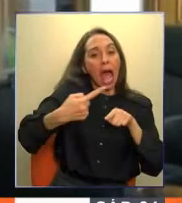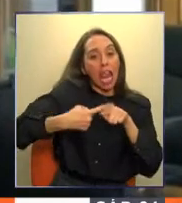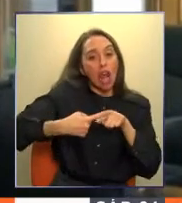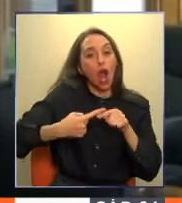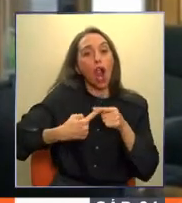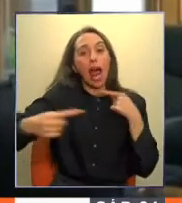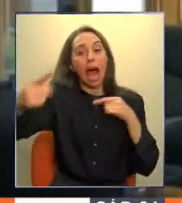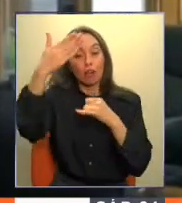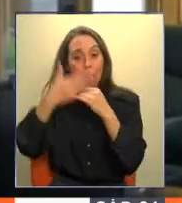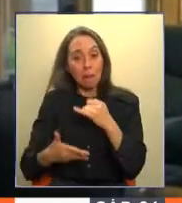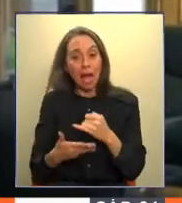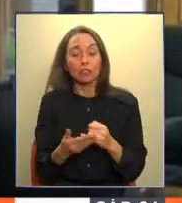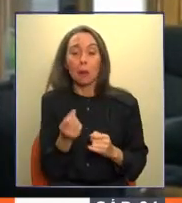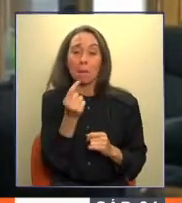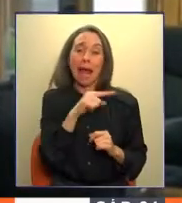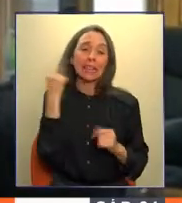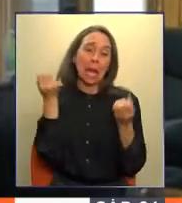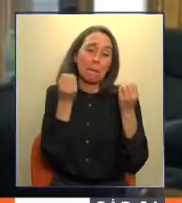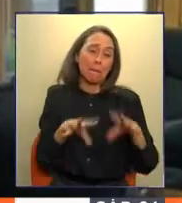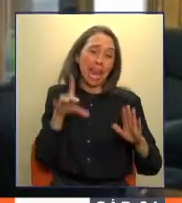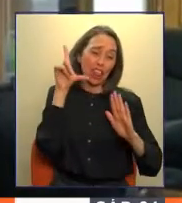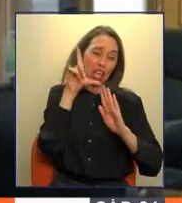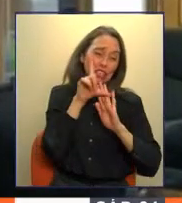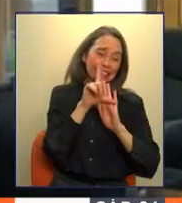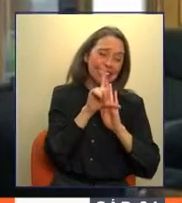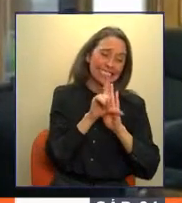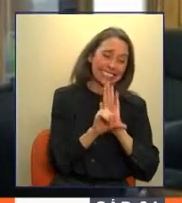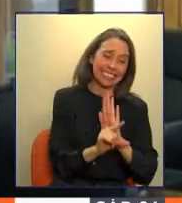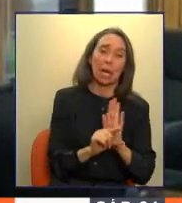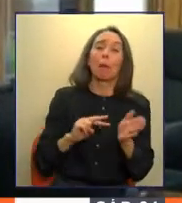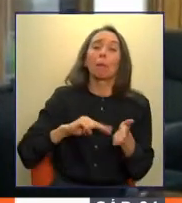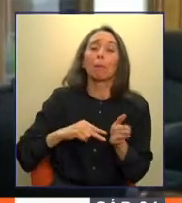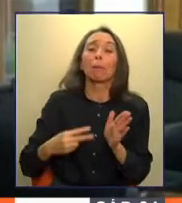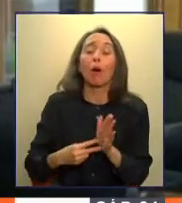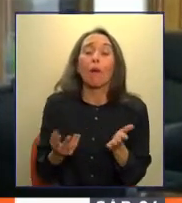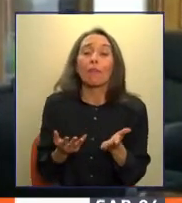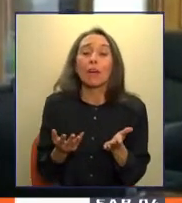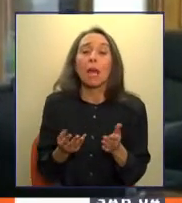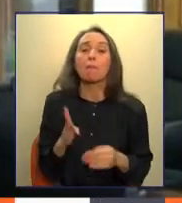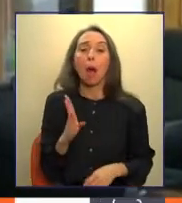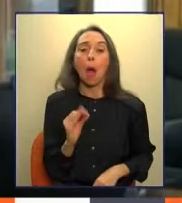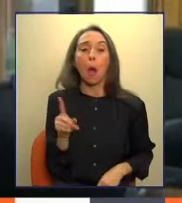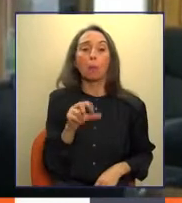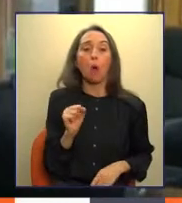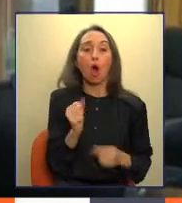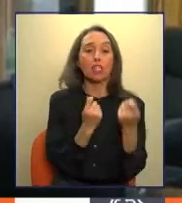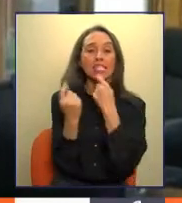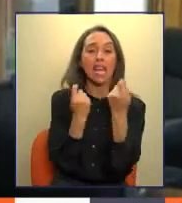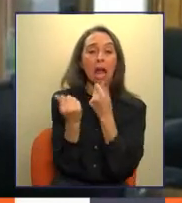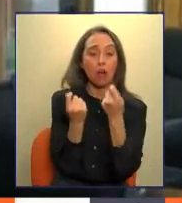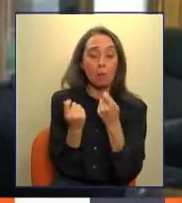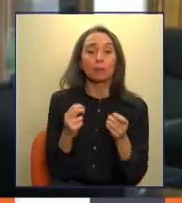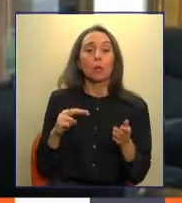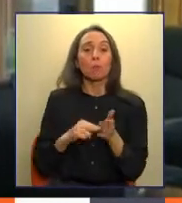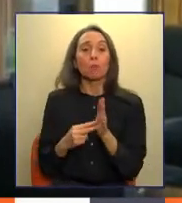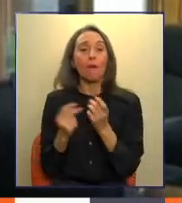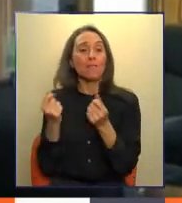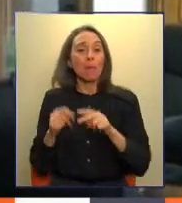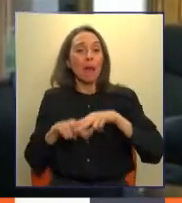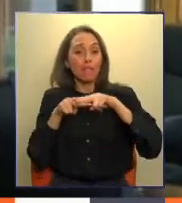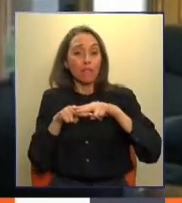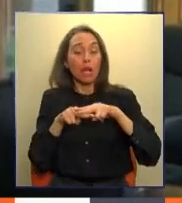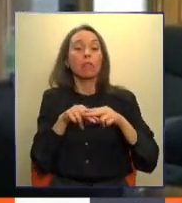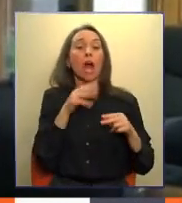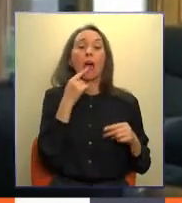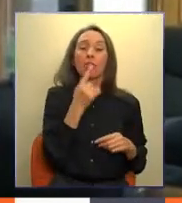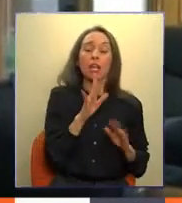pérdidas que se habían producido por las problemas a nivel de la bolsa y problemas financieros que iban a revertirse es lo que